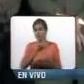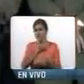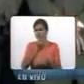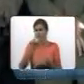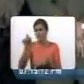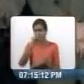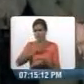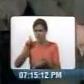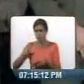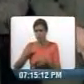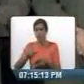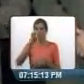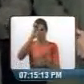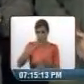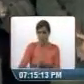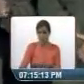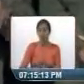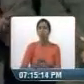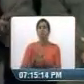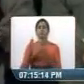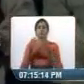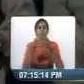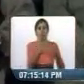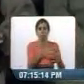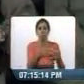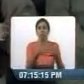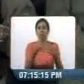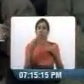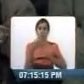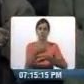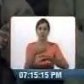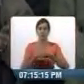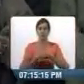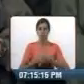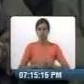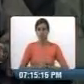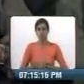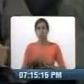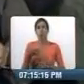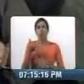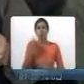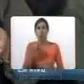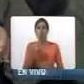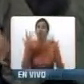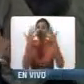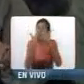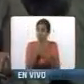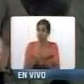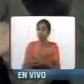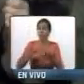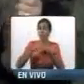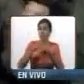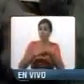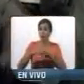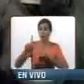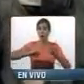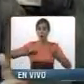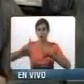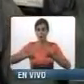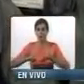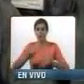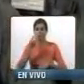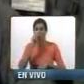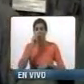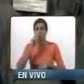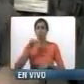tienen condiciones especiales. En el primer lote que se llevó se creó un malentendido porque el coordinador bajó con la